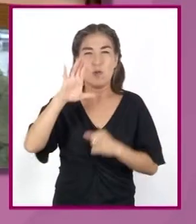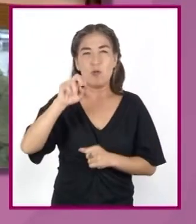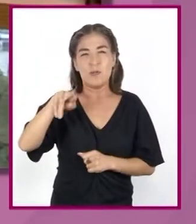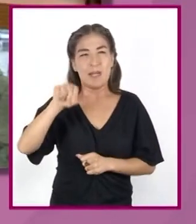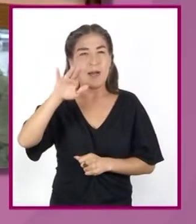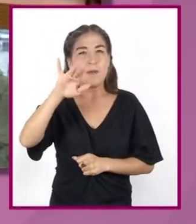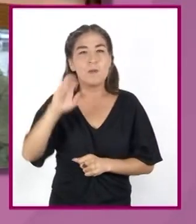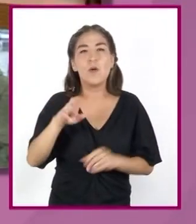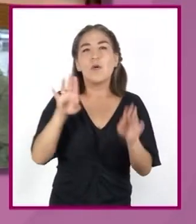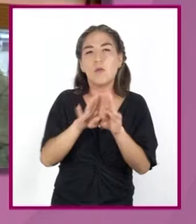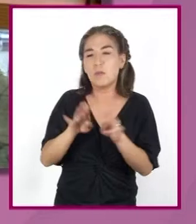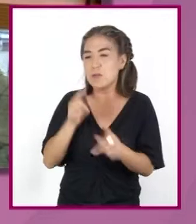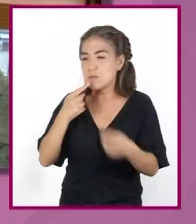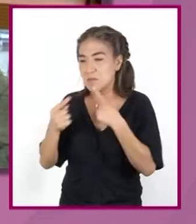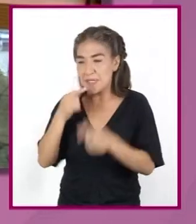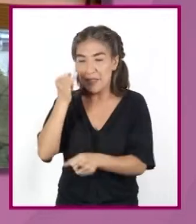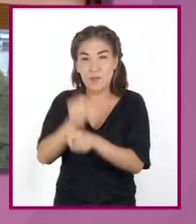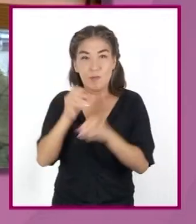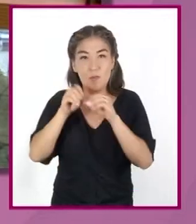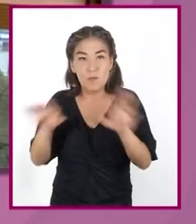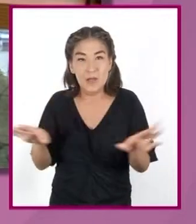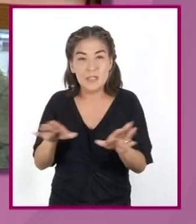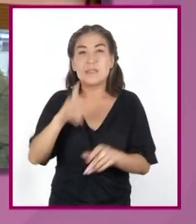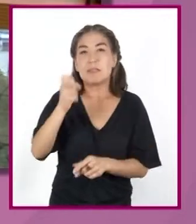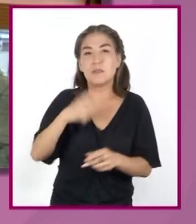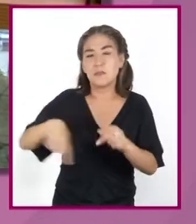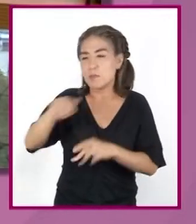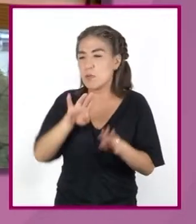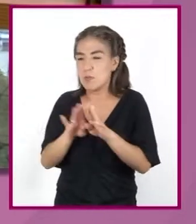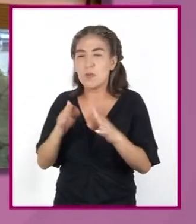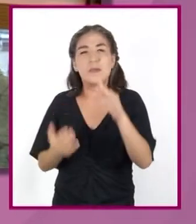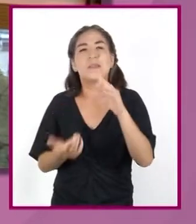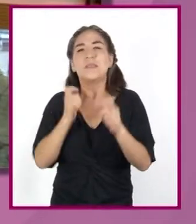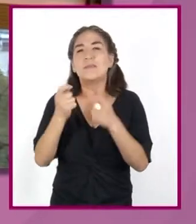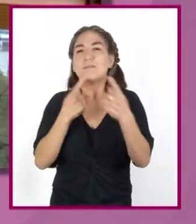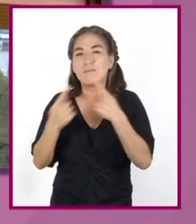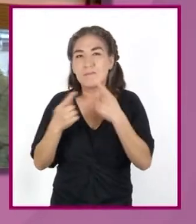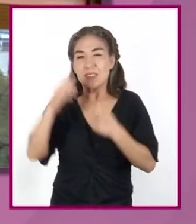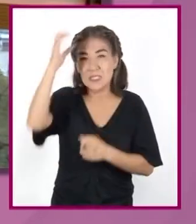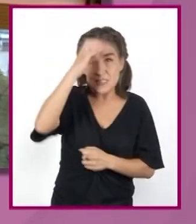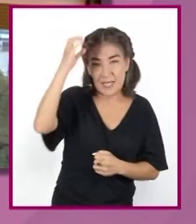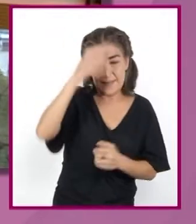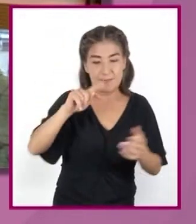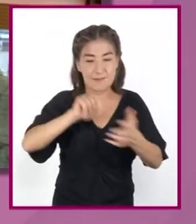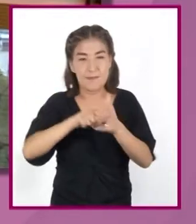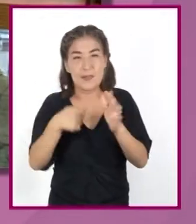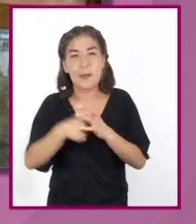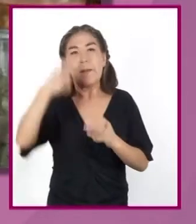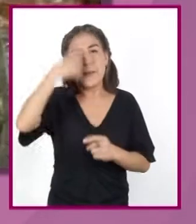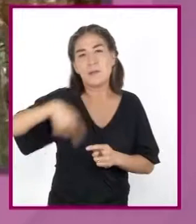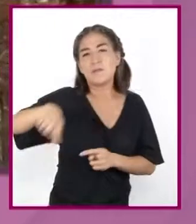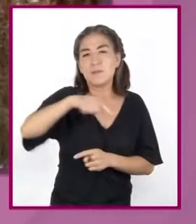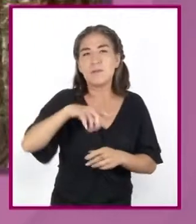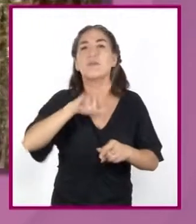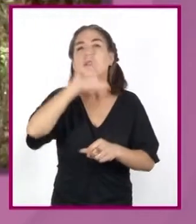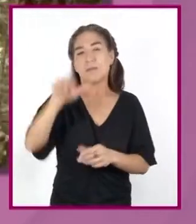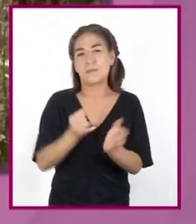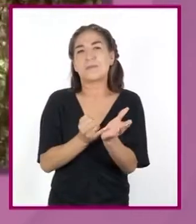más actual en la mesa, la científica y la técnica, para que los demás tomen decisiones.